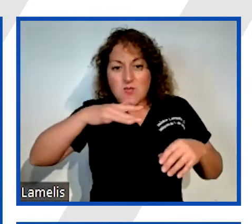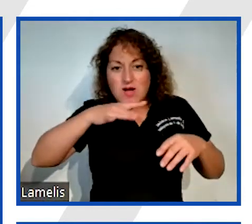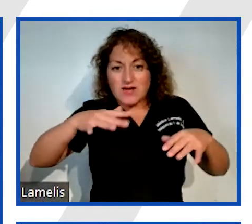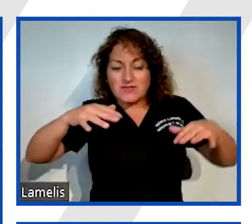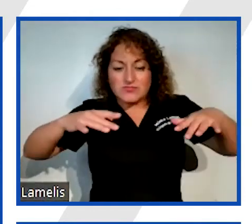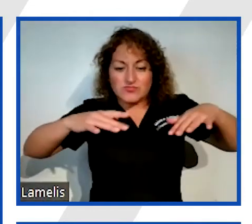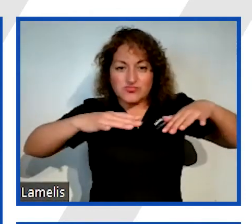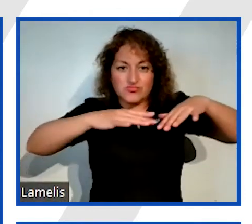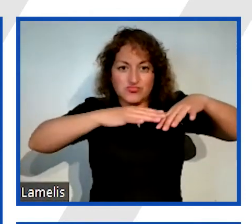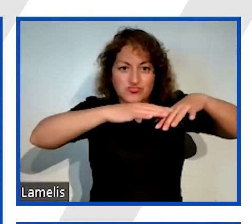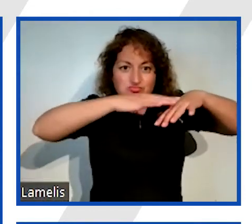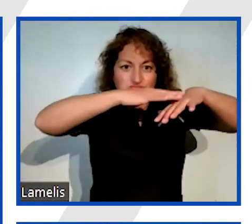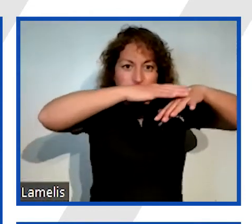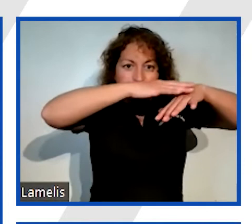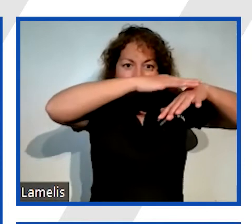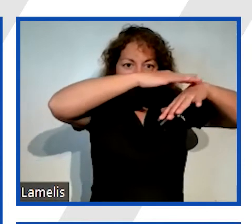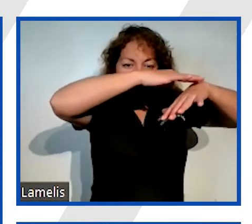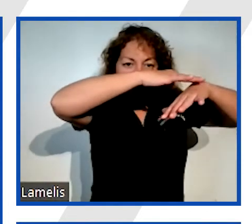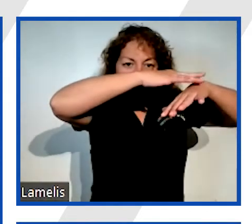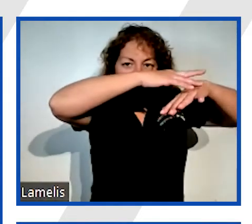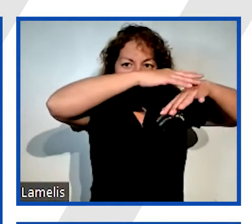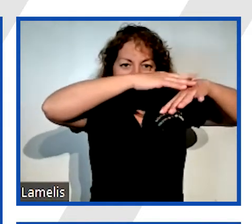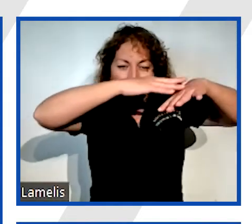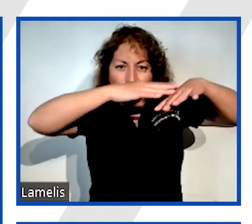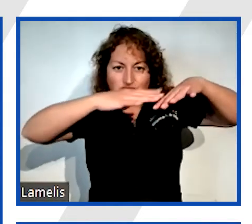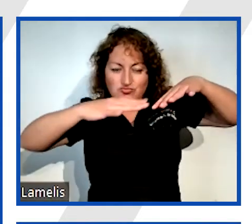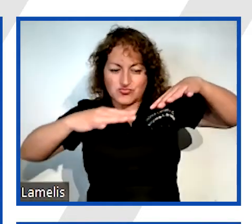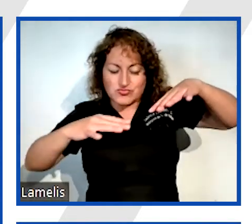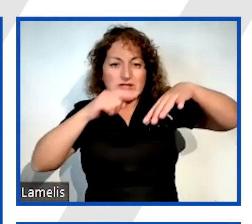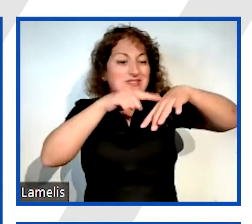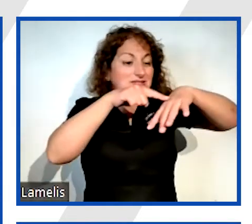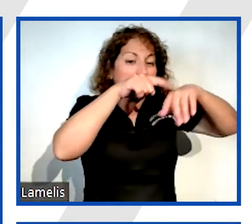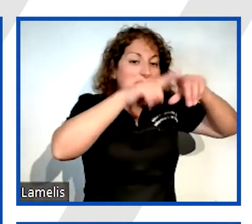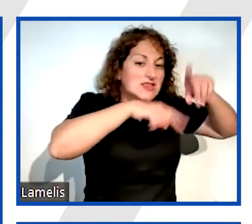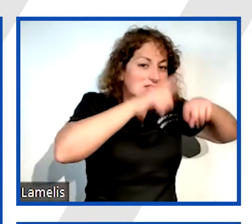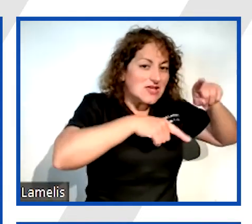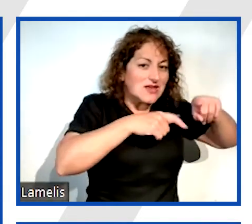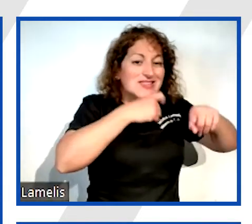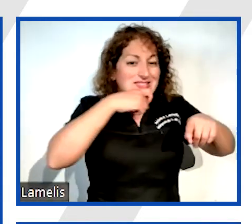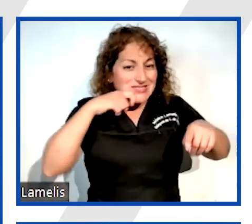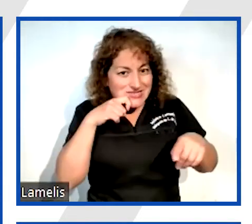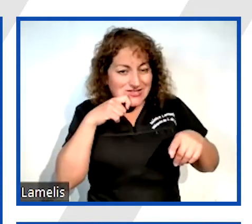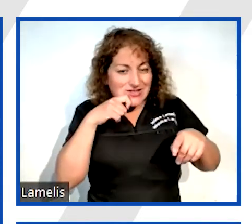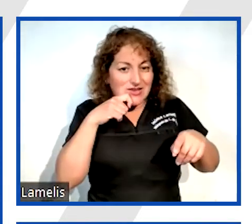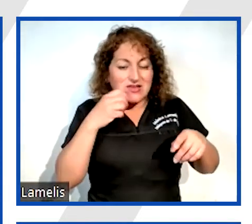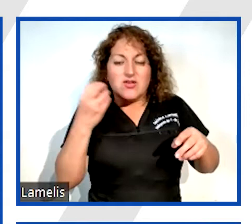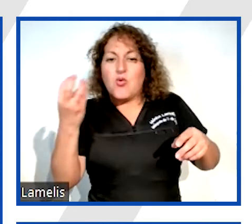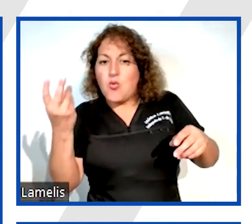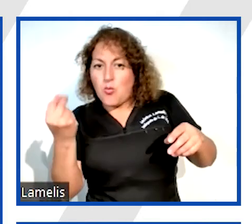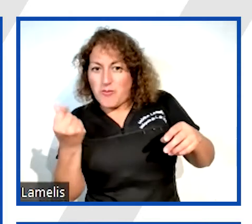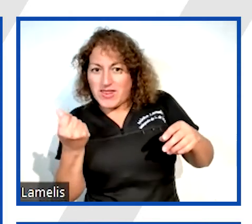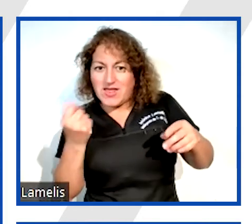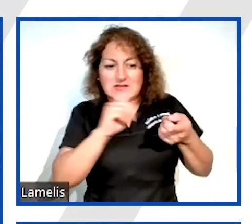de marea de detener tierra seca y tierra húmeda eran mucho más pronunciados que ahora entonces había